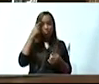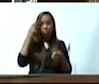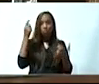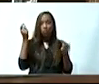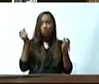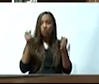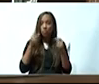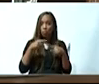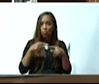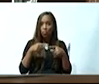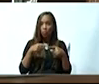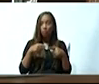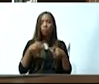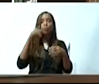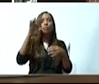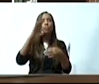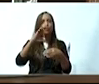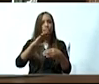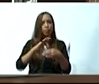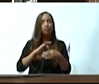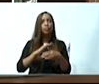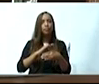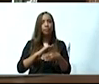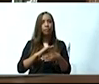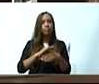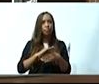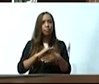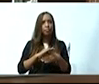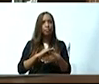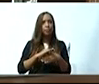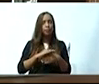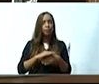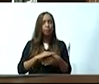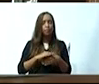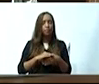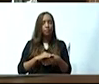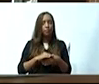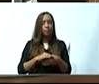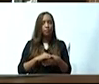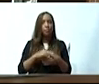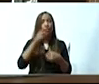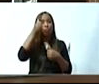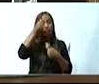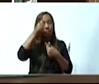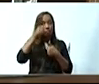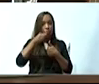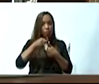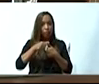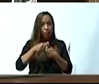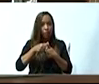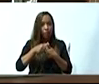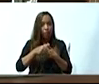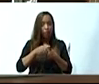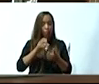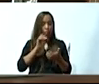que este es un fideicomiso público y que